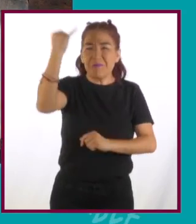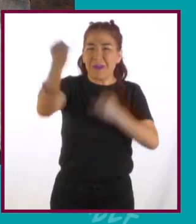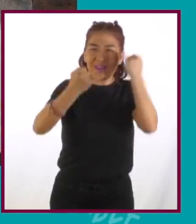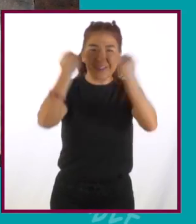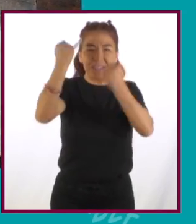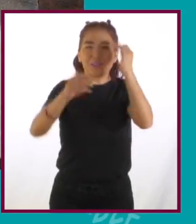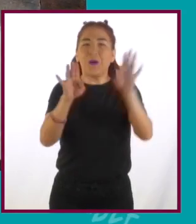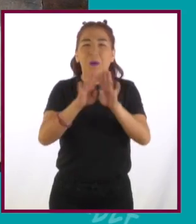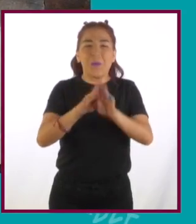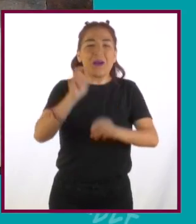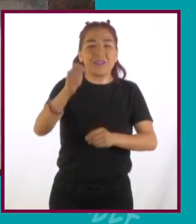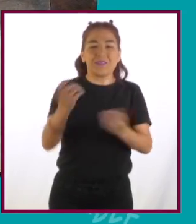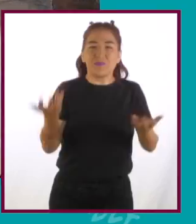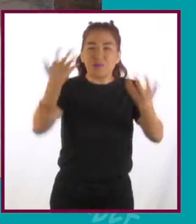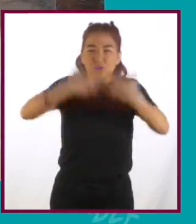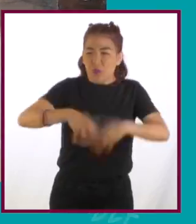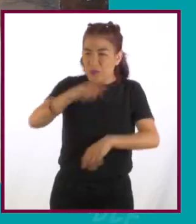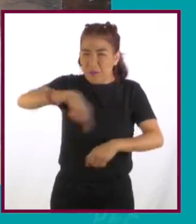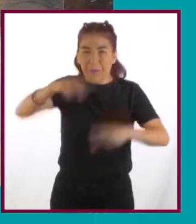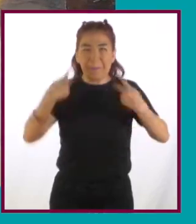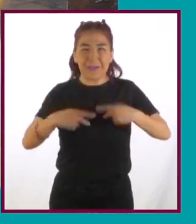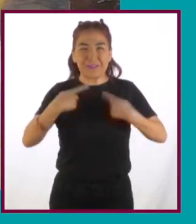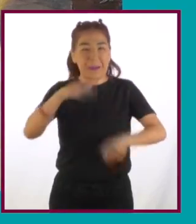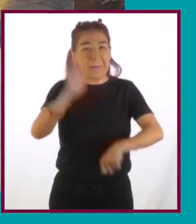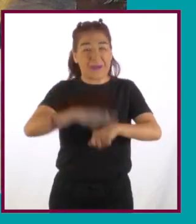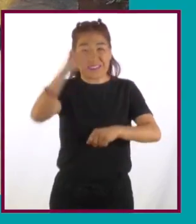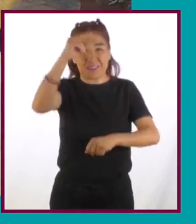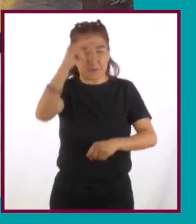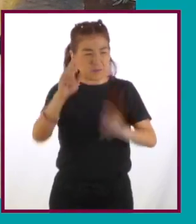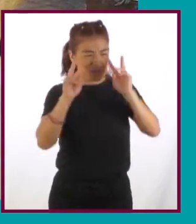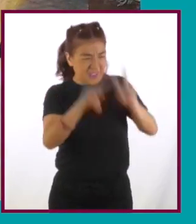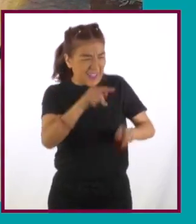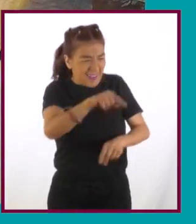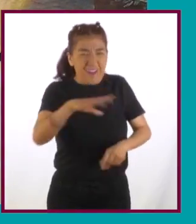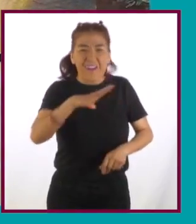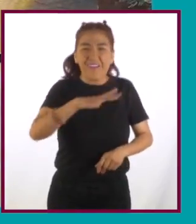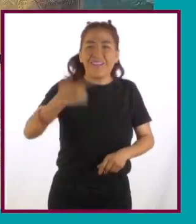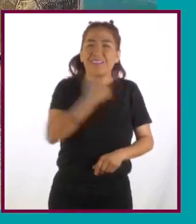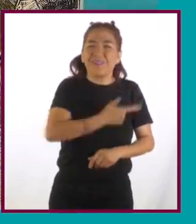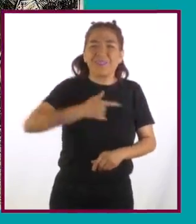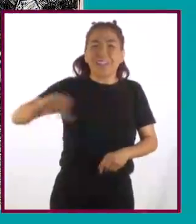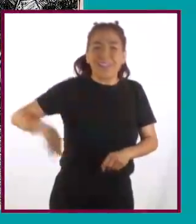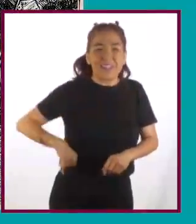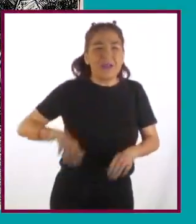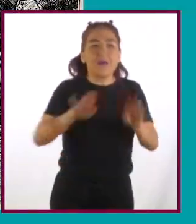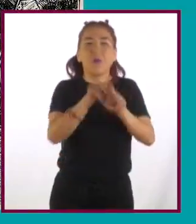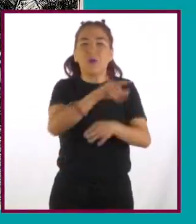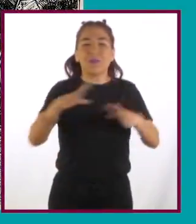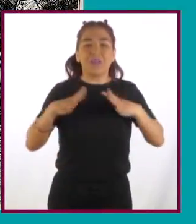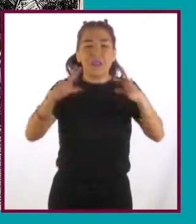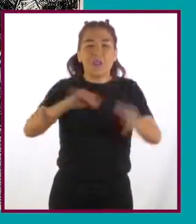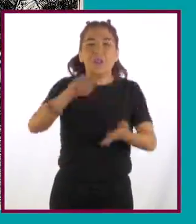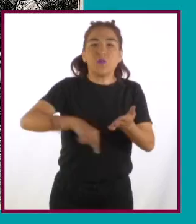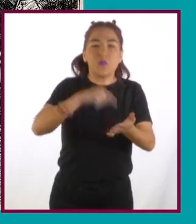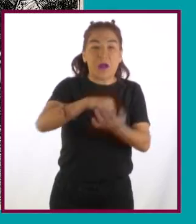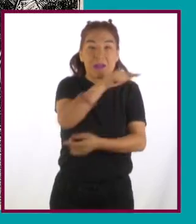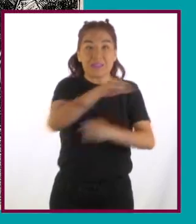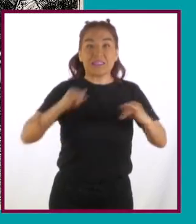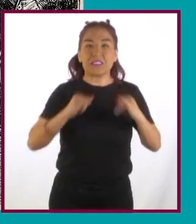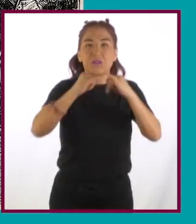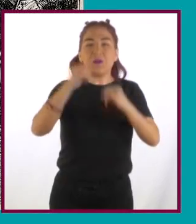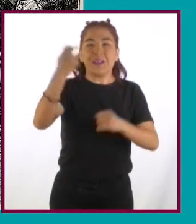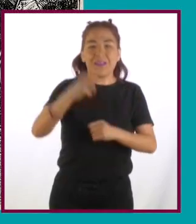pródiga imaginación pronto llamaron la atención de los científicos más ilustres de su tiempo, siendo uno de los fundadores de la